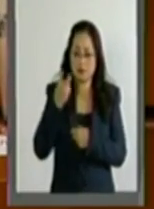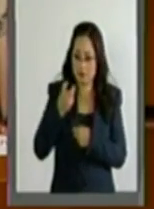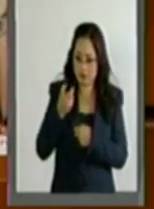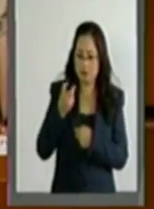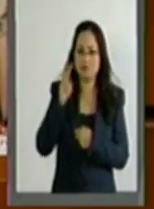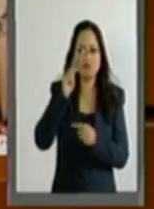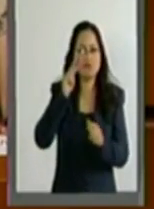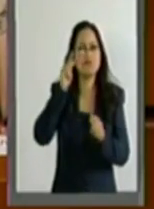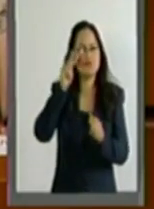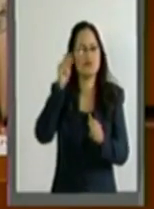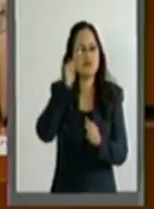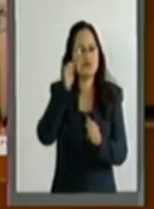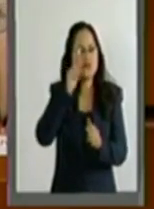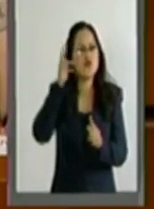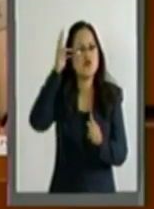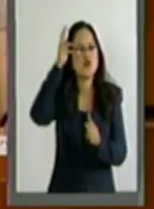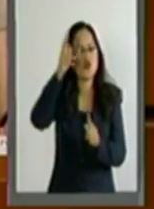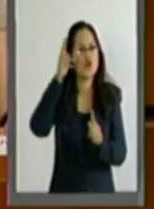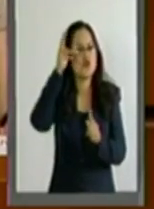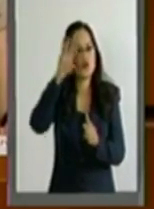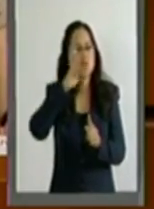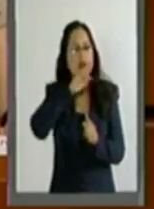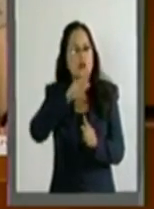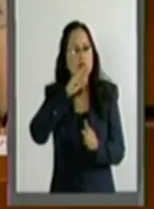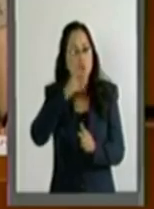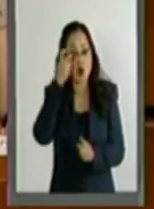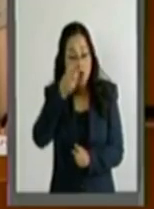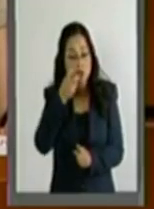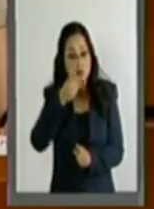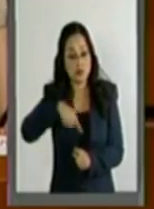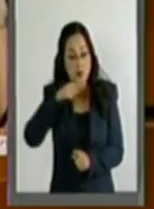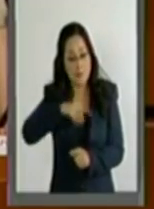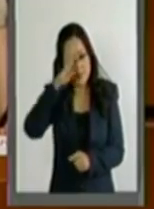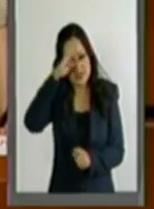adelante, eso es ver hacia el futuro. Eso